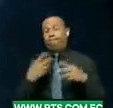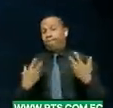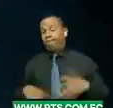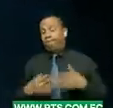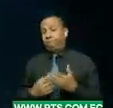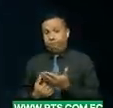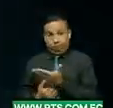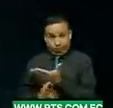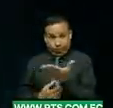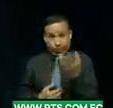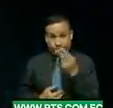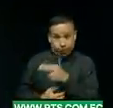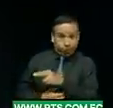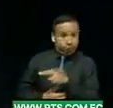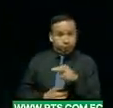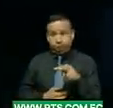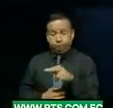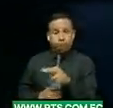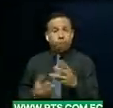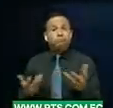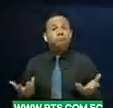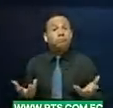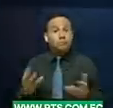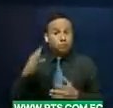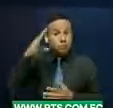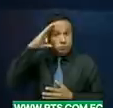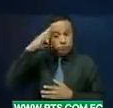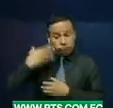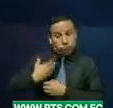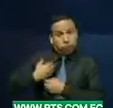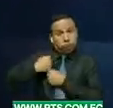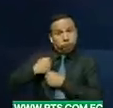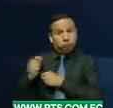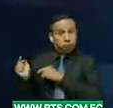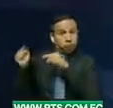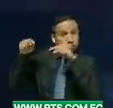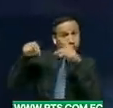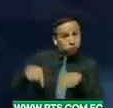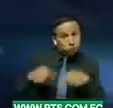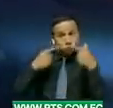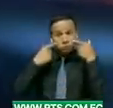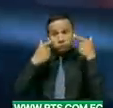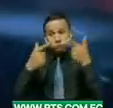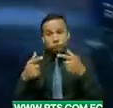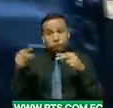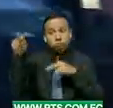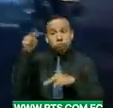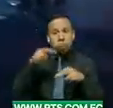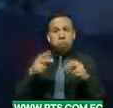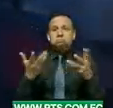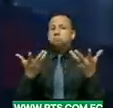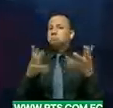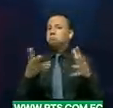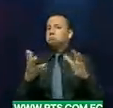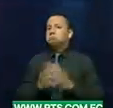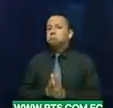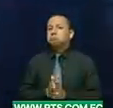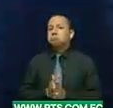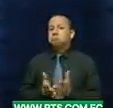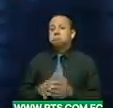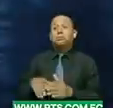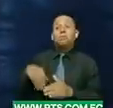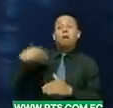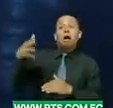les mostramos, no hay operativos ni en tanto por el lado de la vía perimetral ni en la